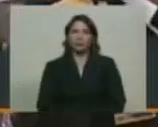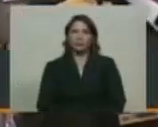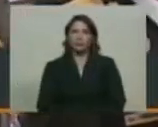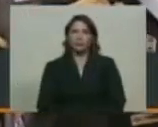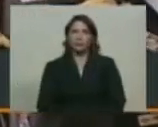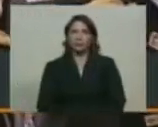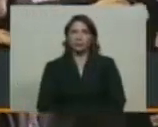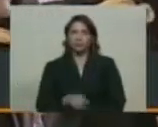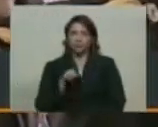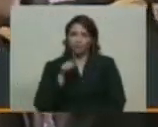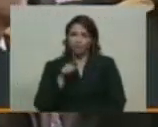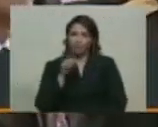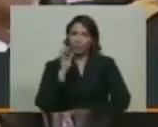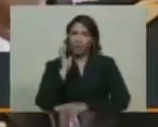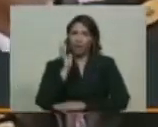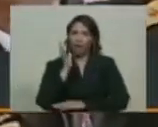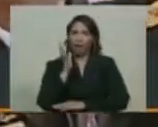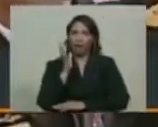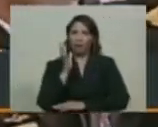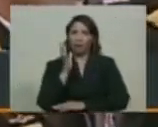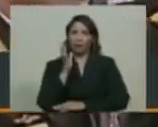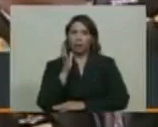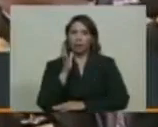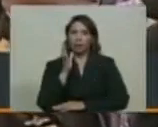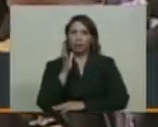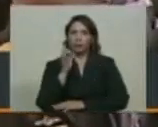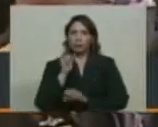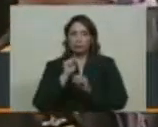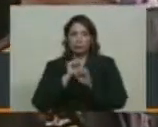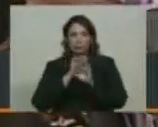es un acto que brilla por la moral